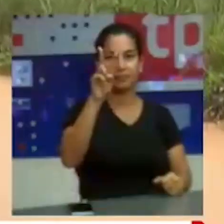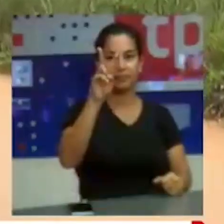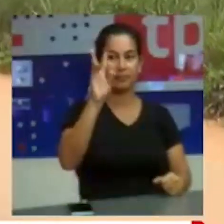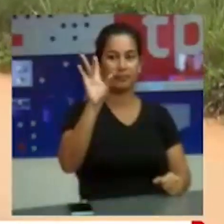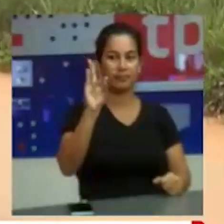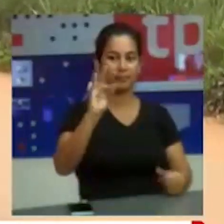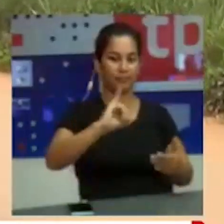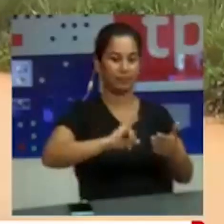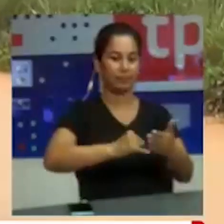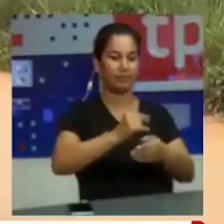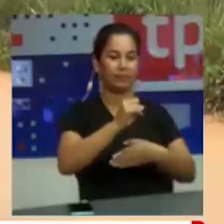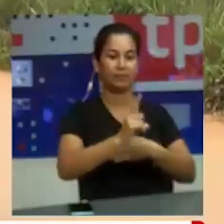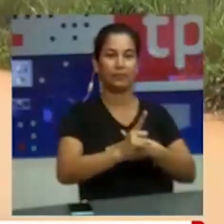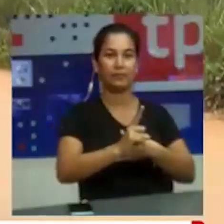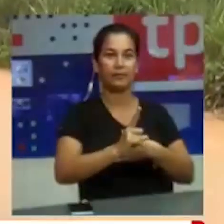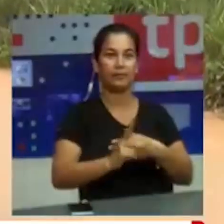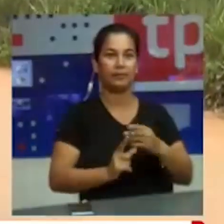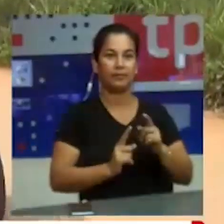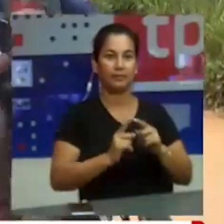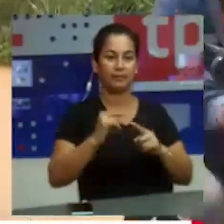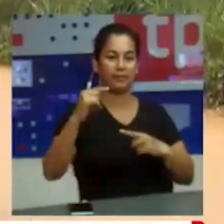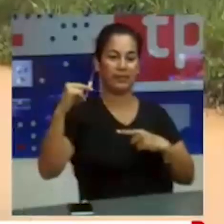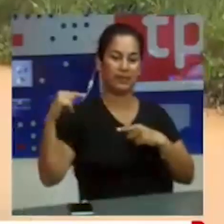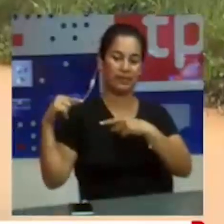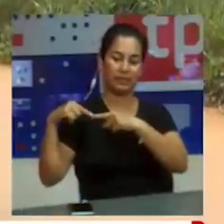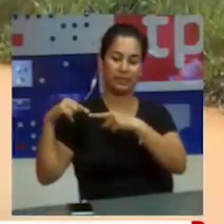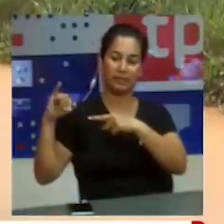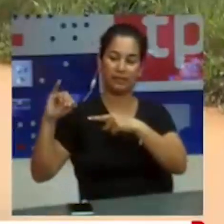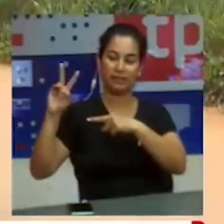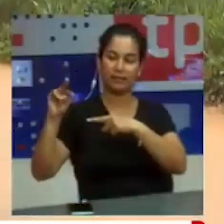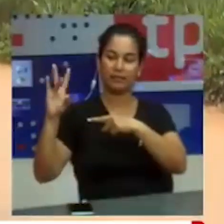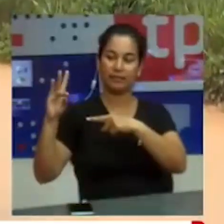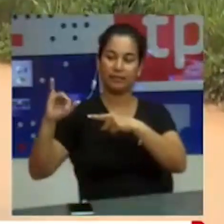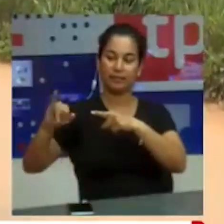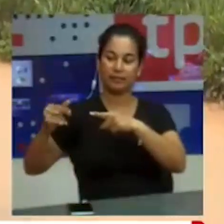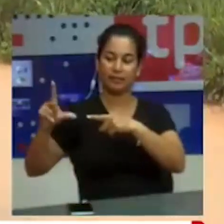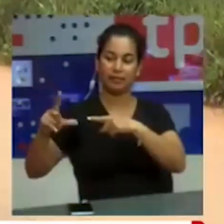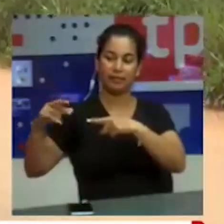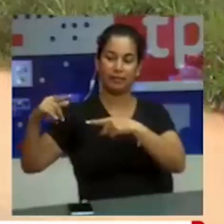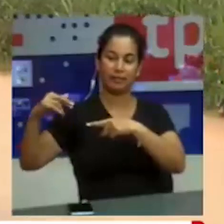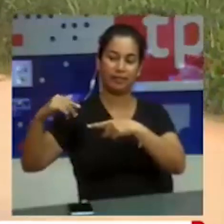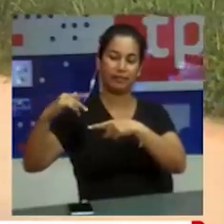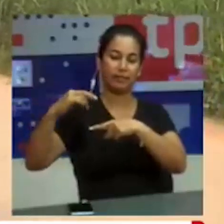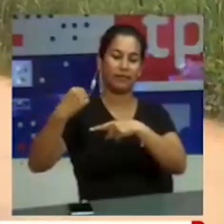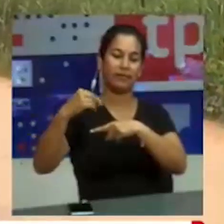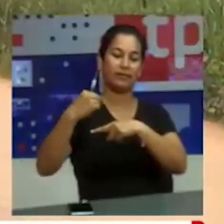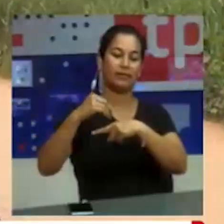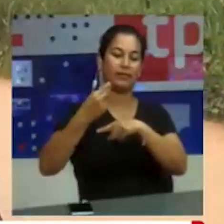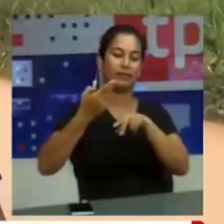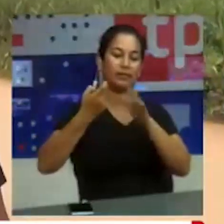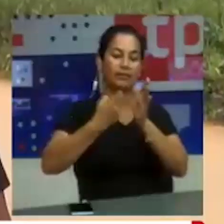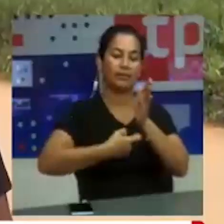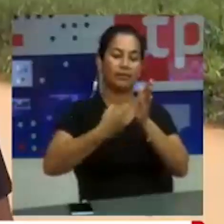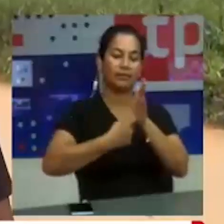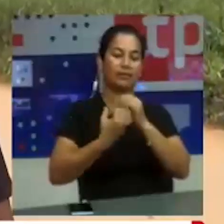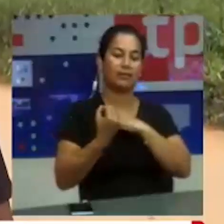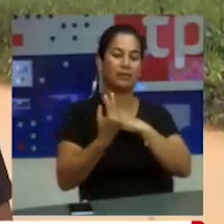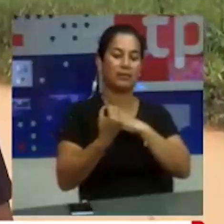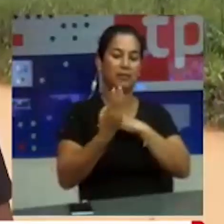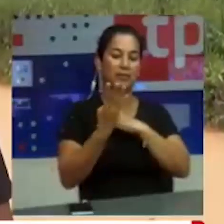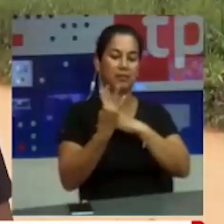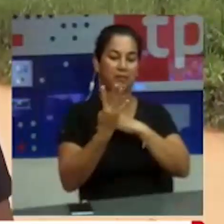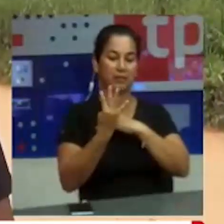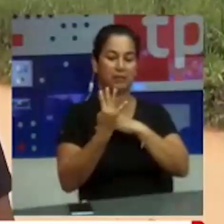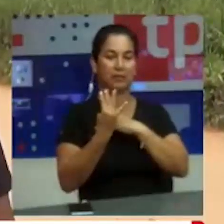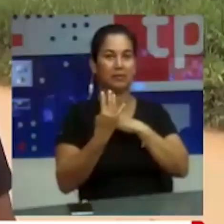ha ido? Bueno, fui preguntando los precios y a veces en las tiendas está el tomate, por ejemplo, 12, 14 el kilo.